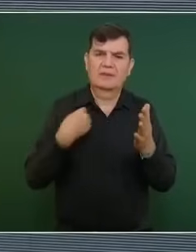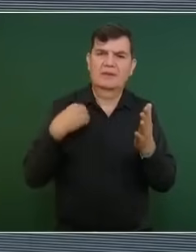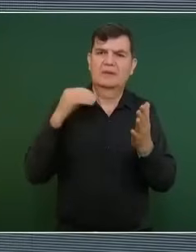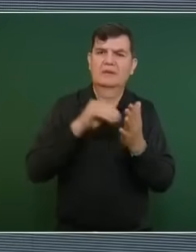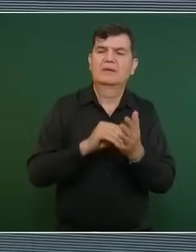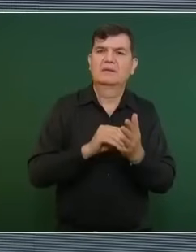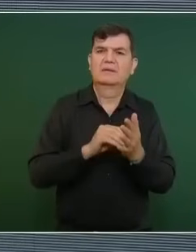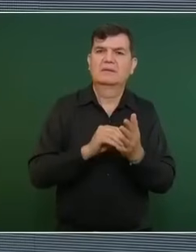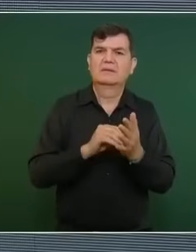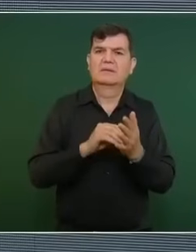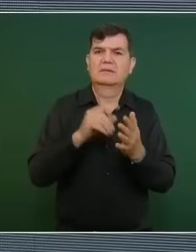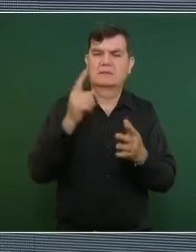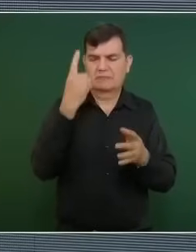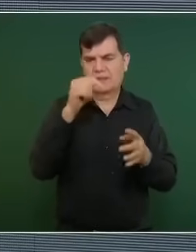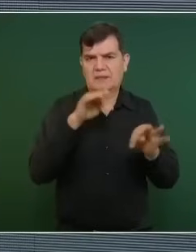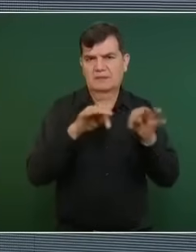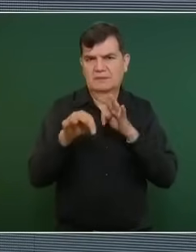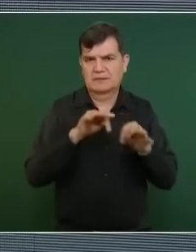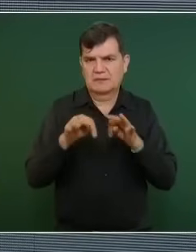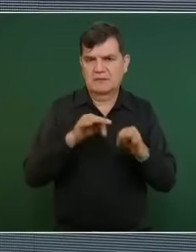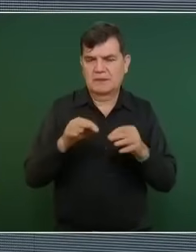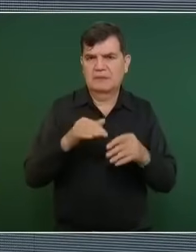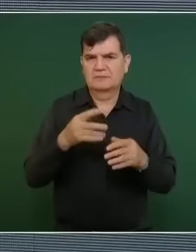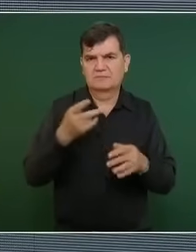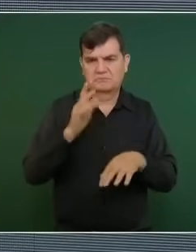falta trabajar más.